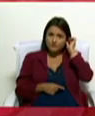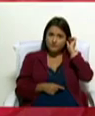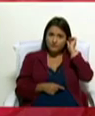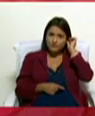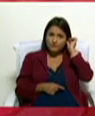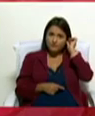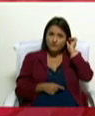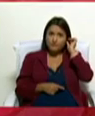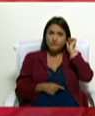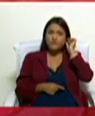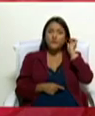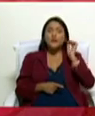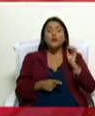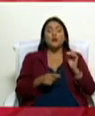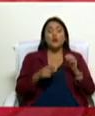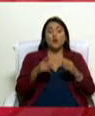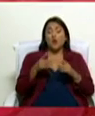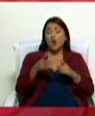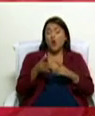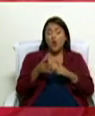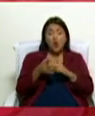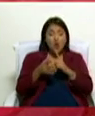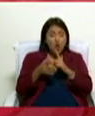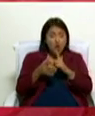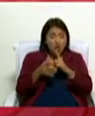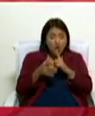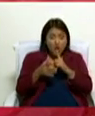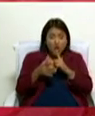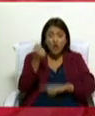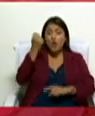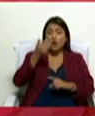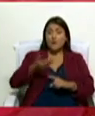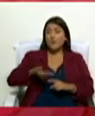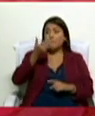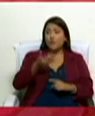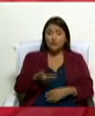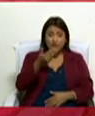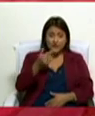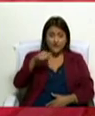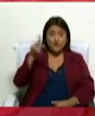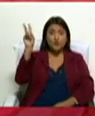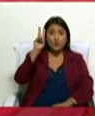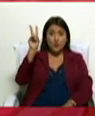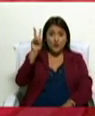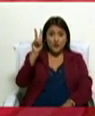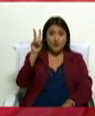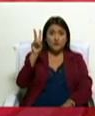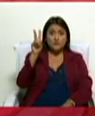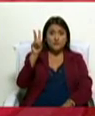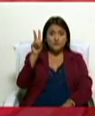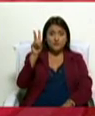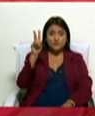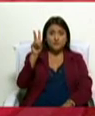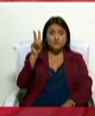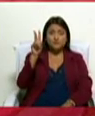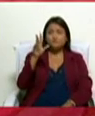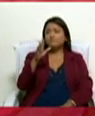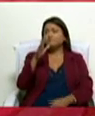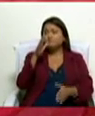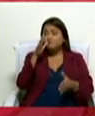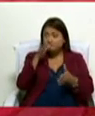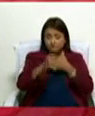los logros más importantes hermanas y hermanos de la patria es que a